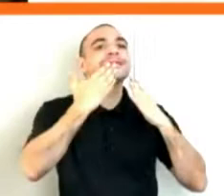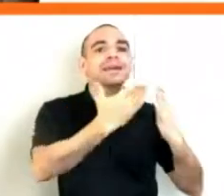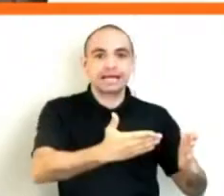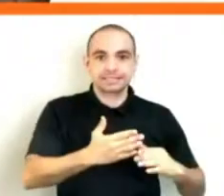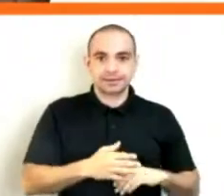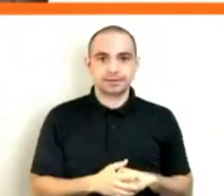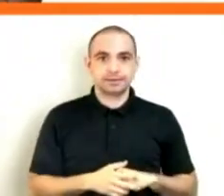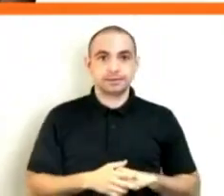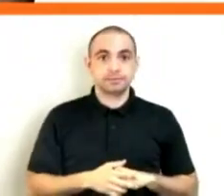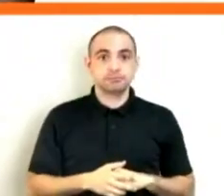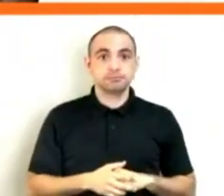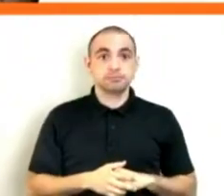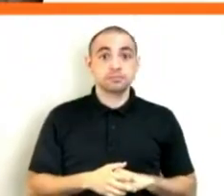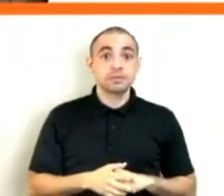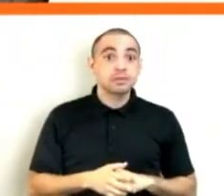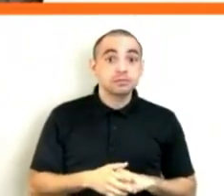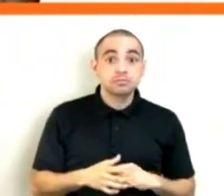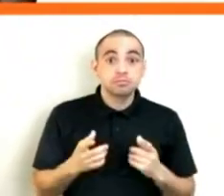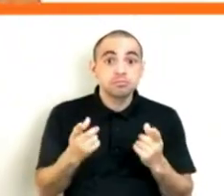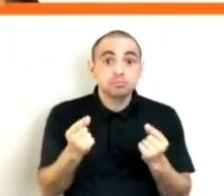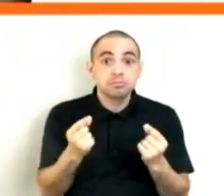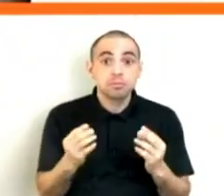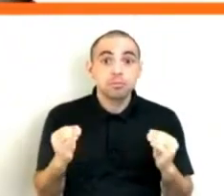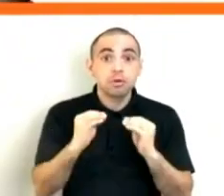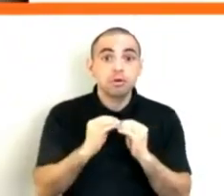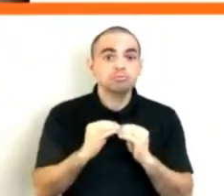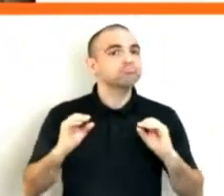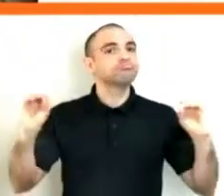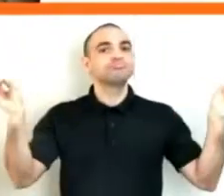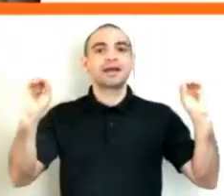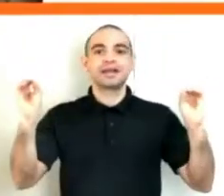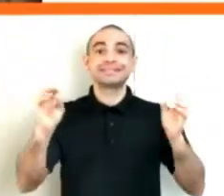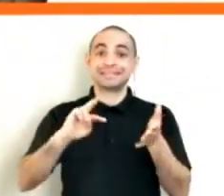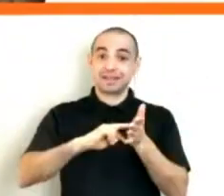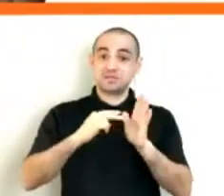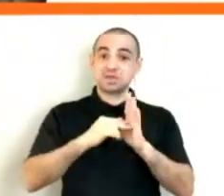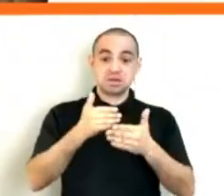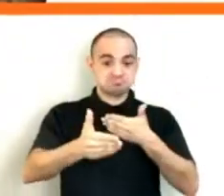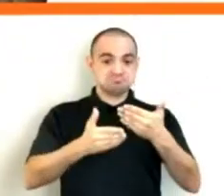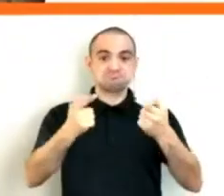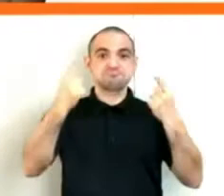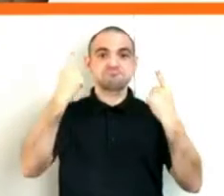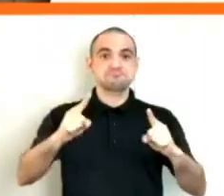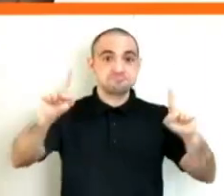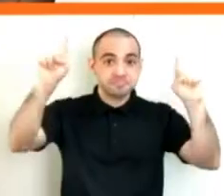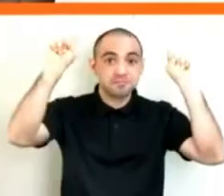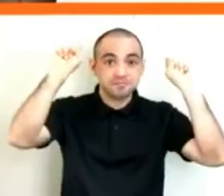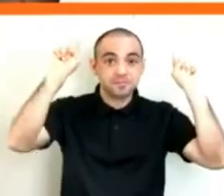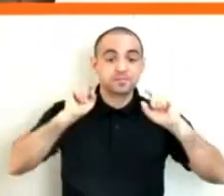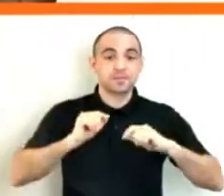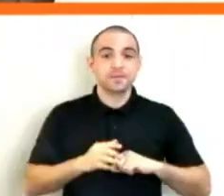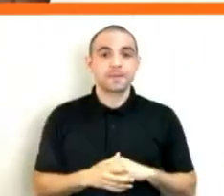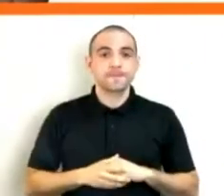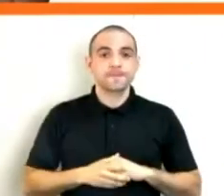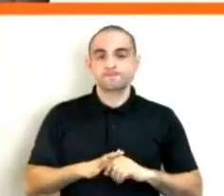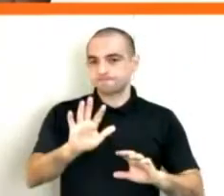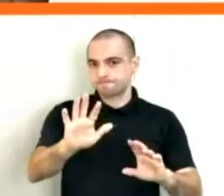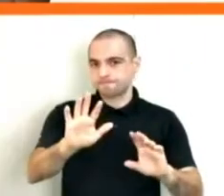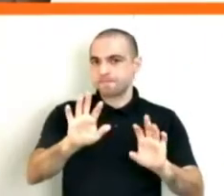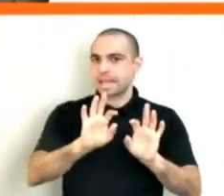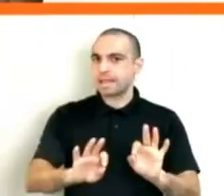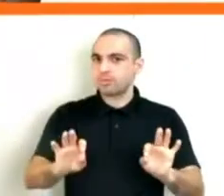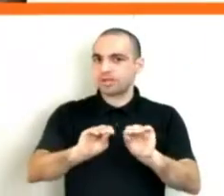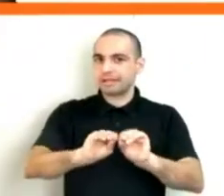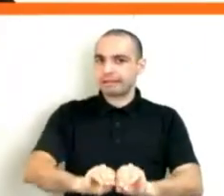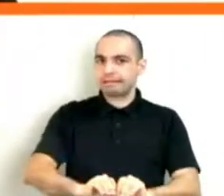usted no tiene que hacer nada más. Eso significa que usted hizo exitosamente el proceso. No tiene que hacer nada más. Ahora bien, debo aclarar,